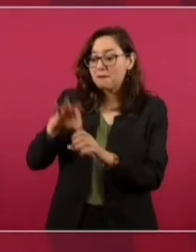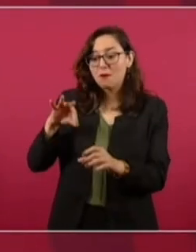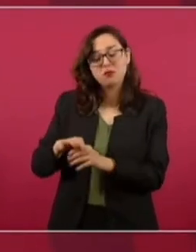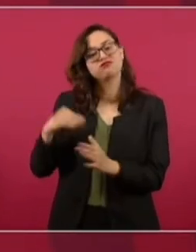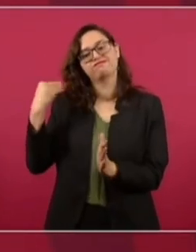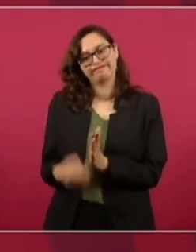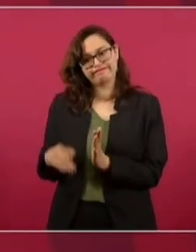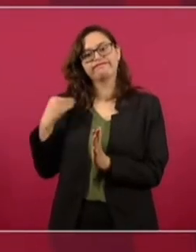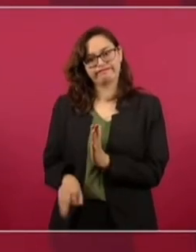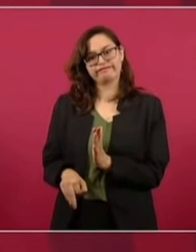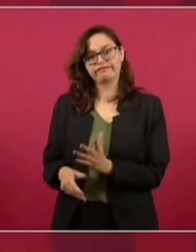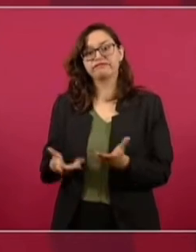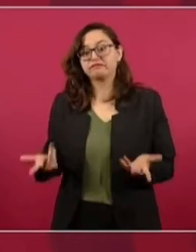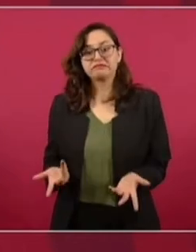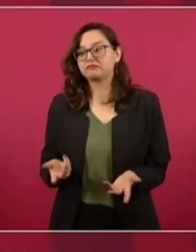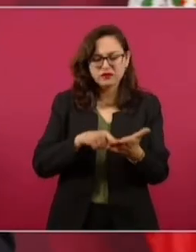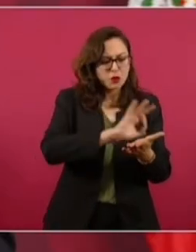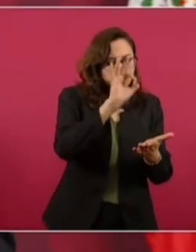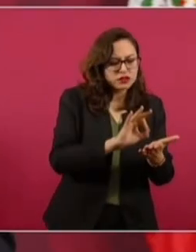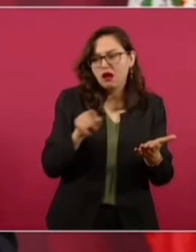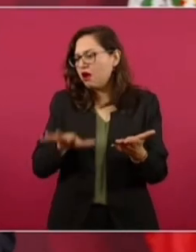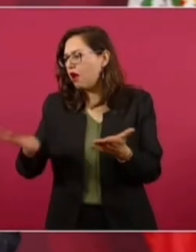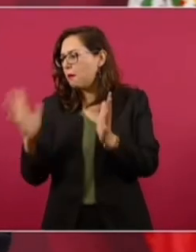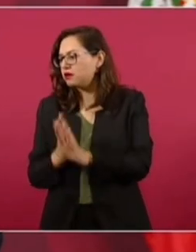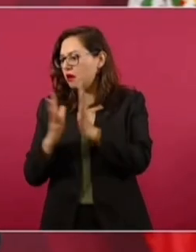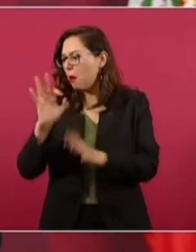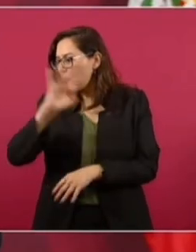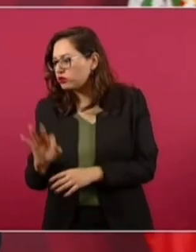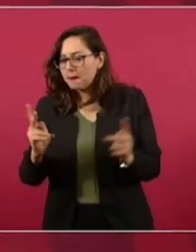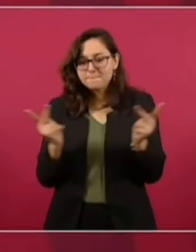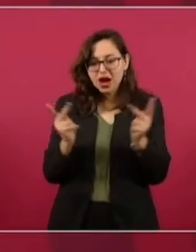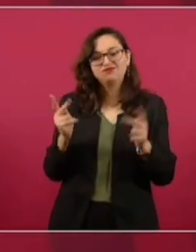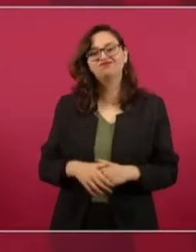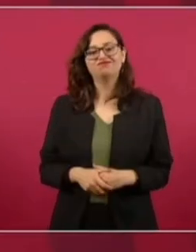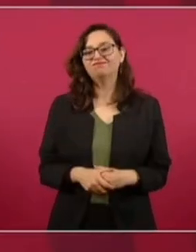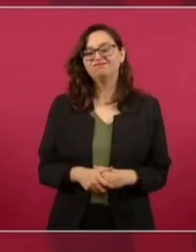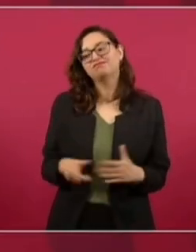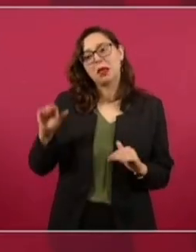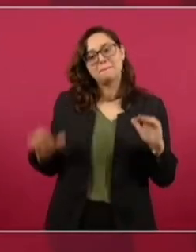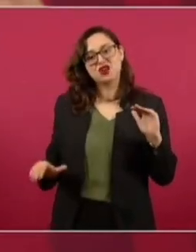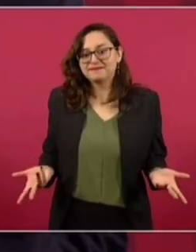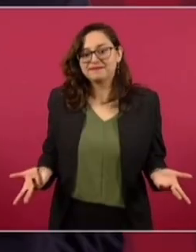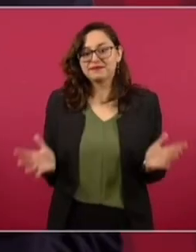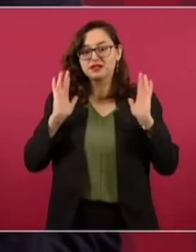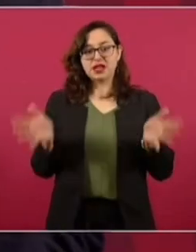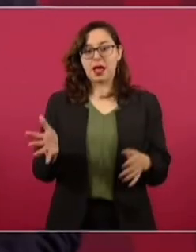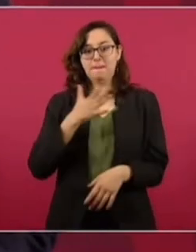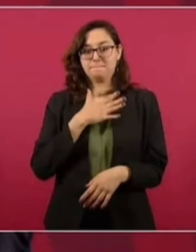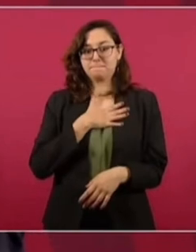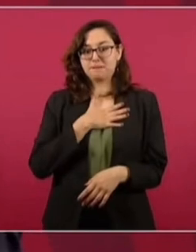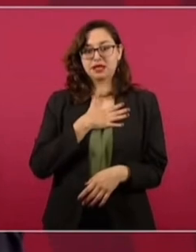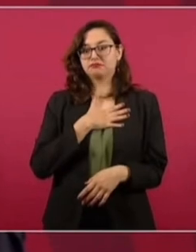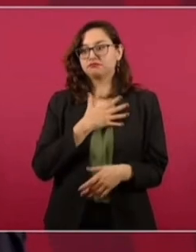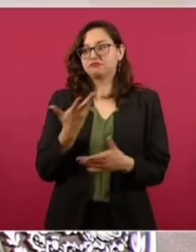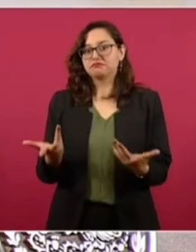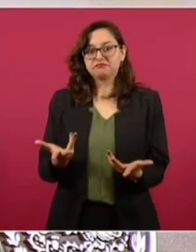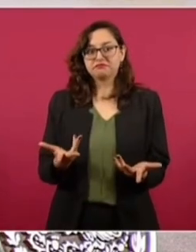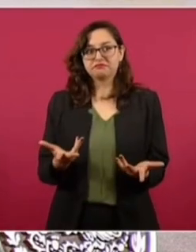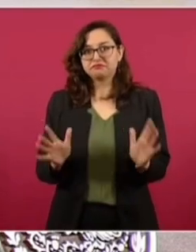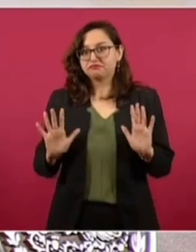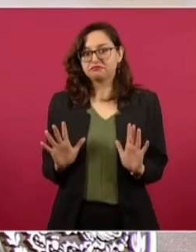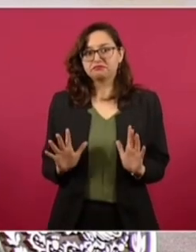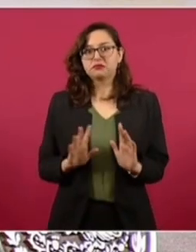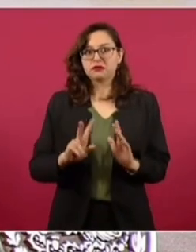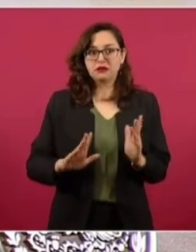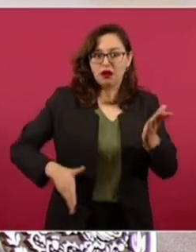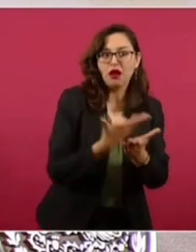suficientes ciudadanos. No fue vinculatoria la consulta. Entonces, ya nosotros no vamos